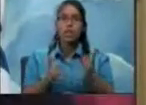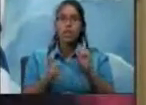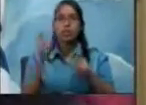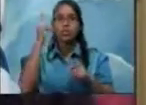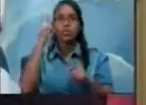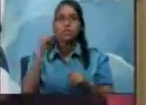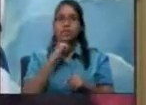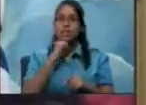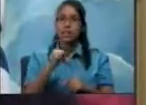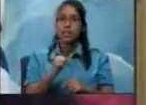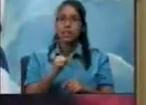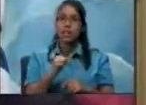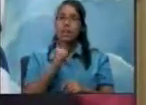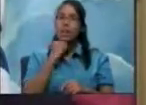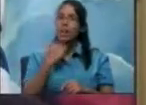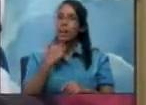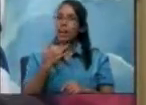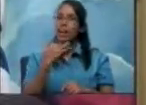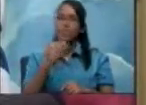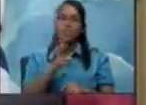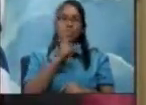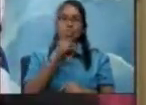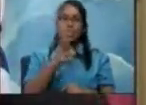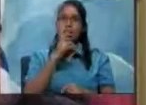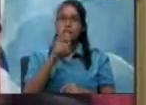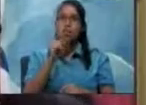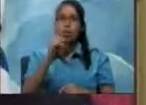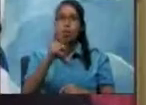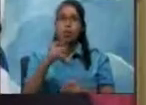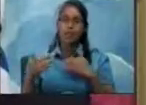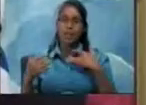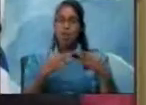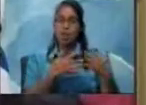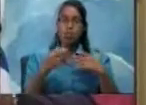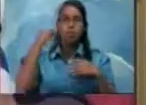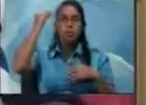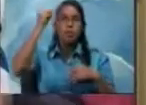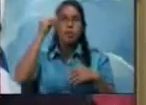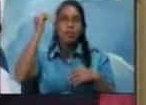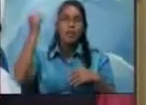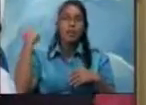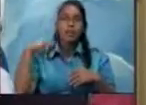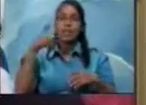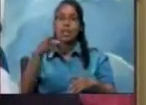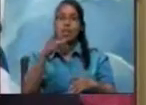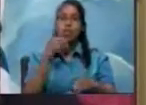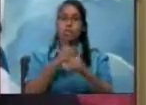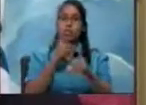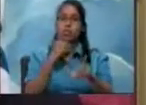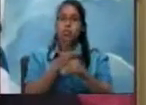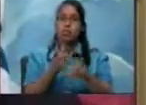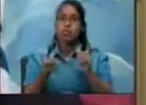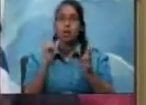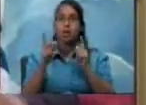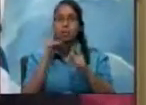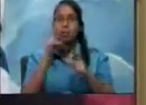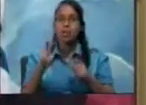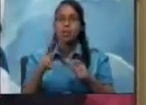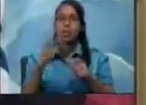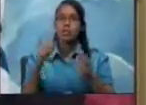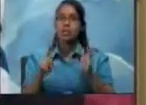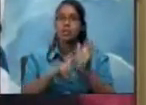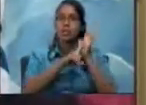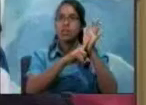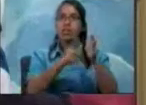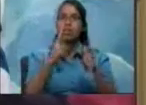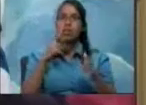señor Esta es una cuestión tan Terrible y tan tremenda una lucha mental que tenían los discípulos aún viendo que se les presentó dice la